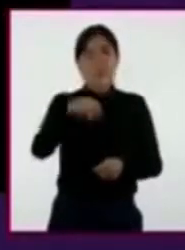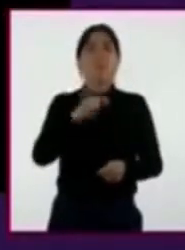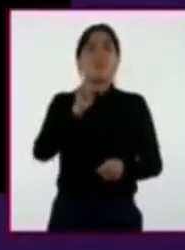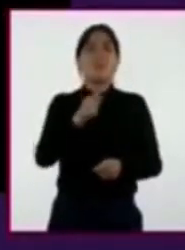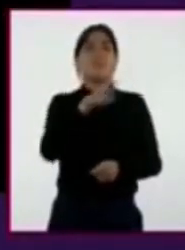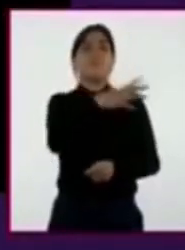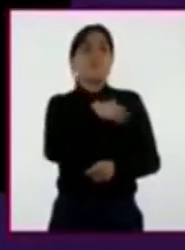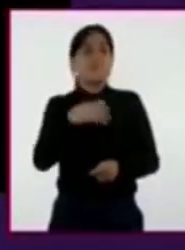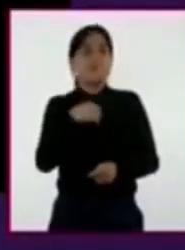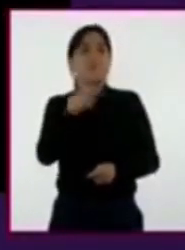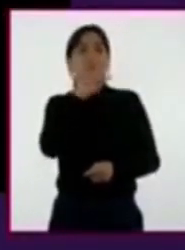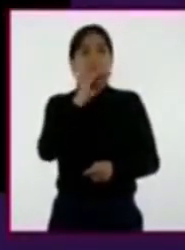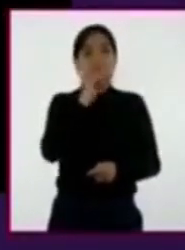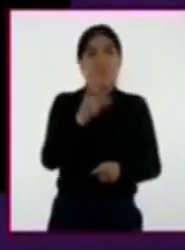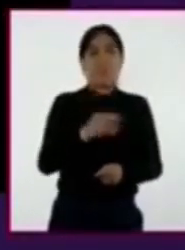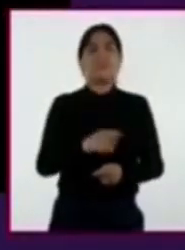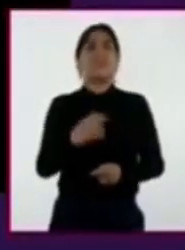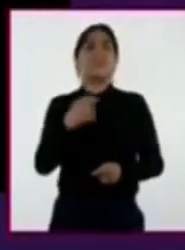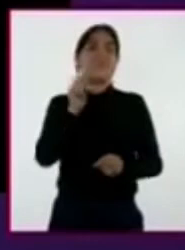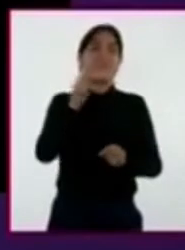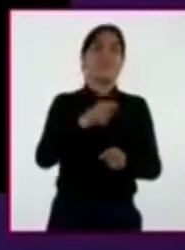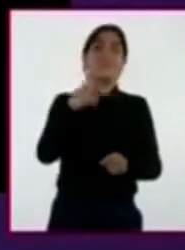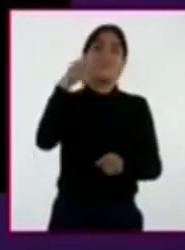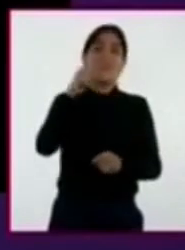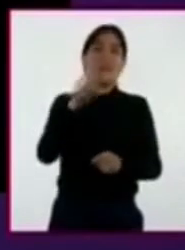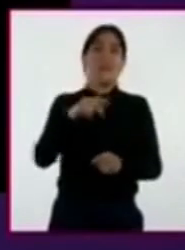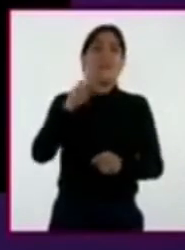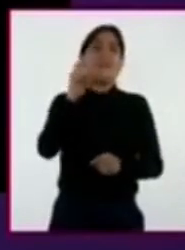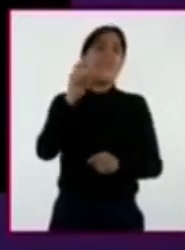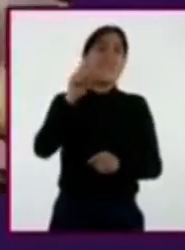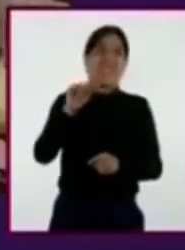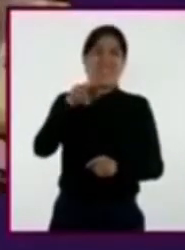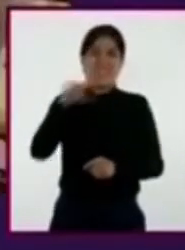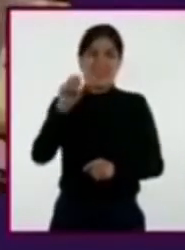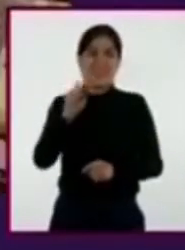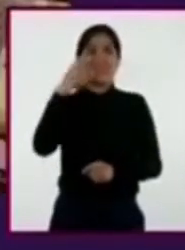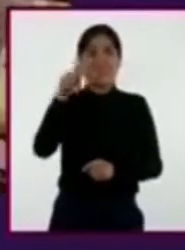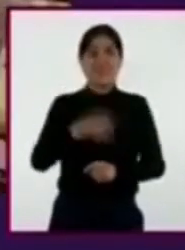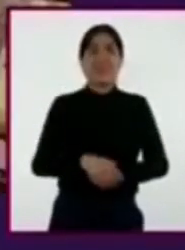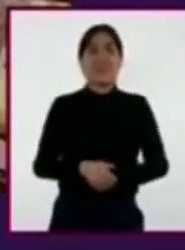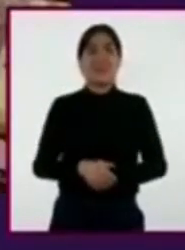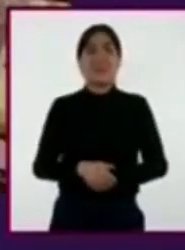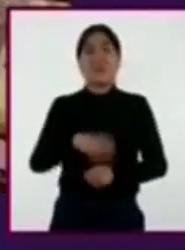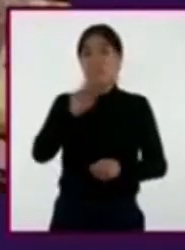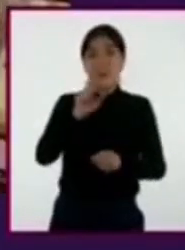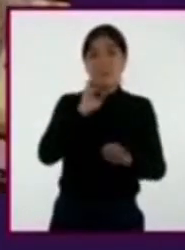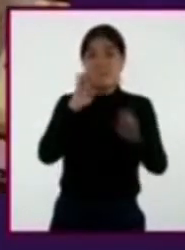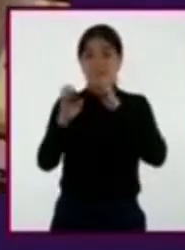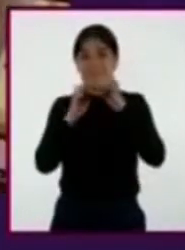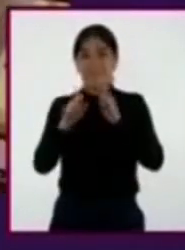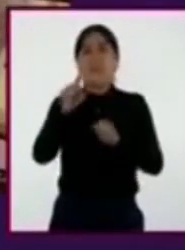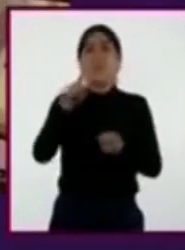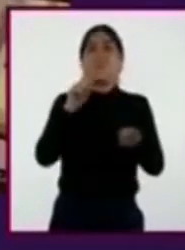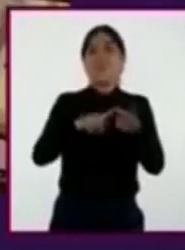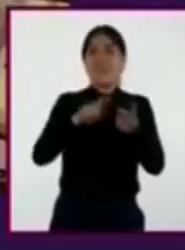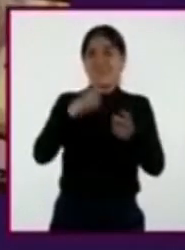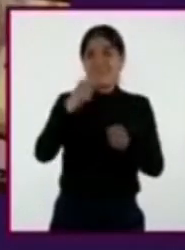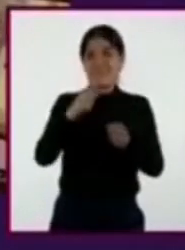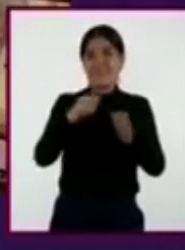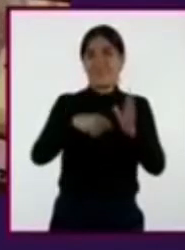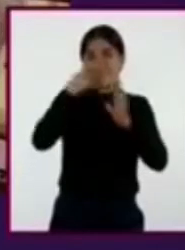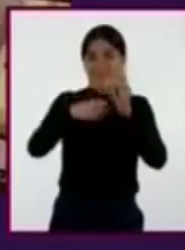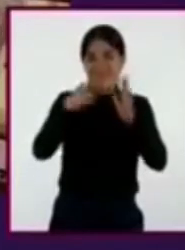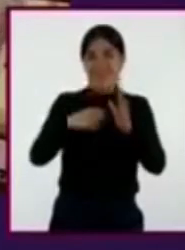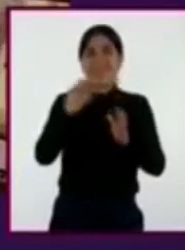padres qué? ¿Alemanes? Venusinos, padres venusinos, sí. Cuando la entrevistan sobre su videoarte, en